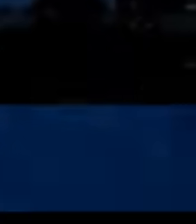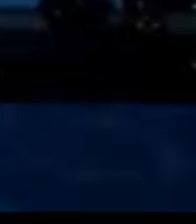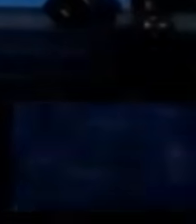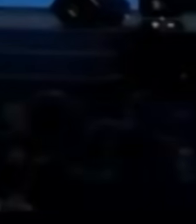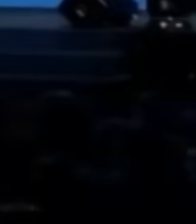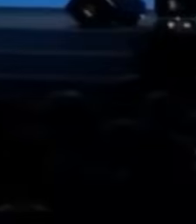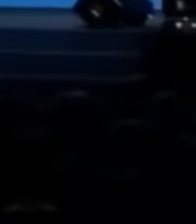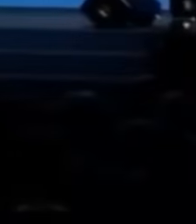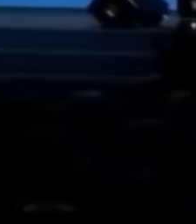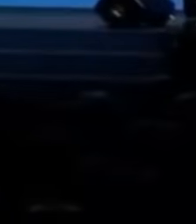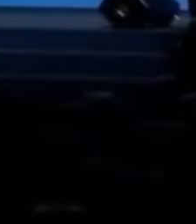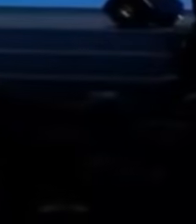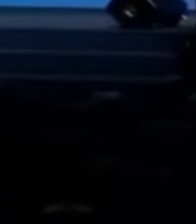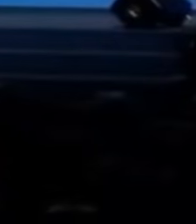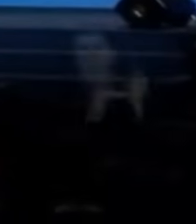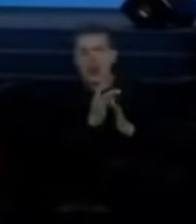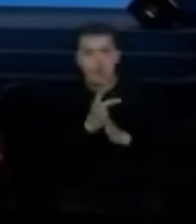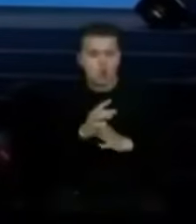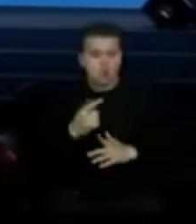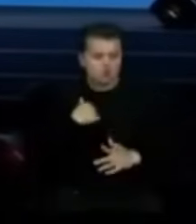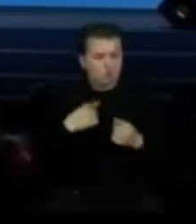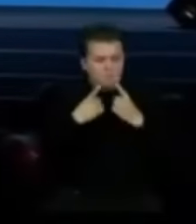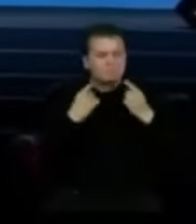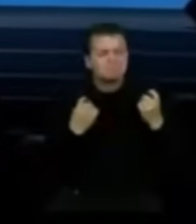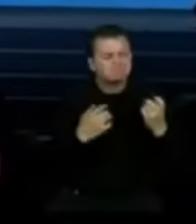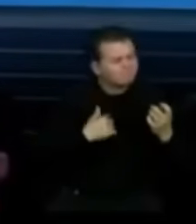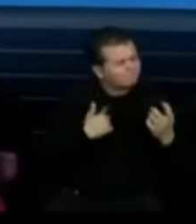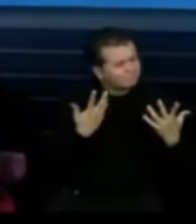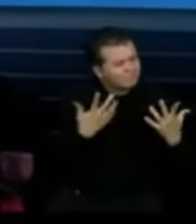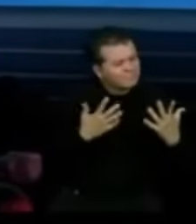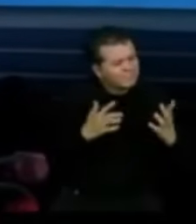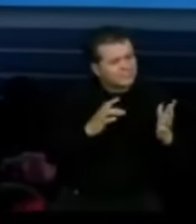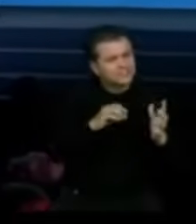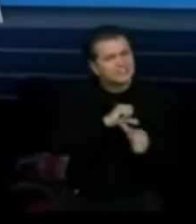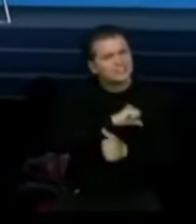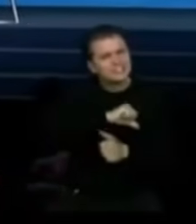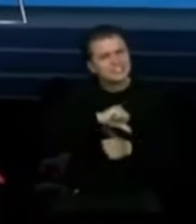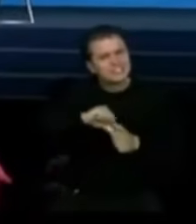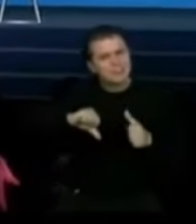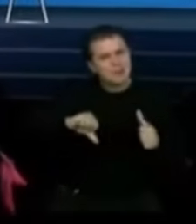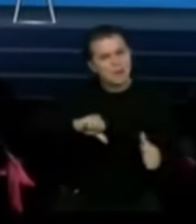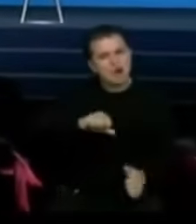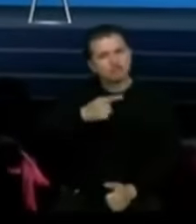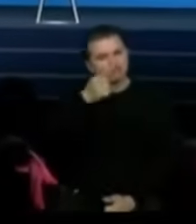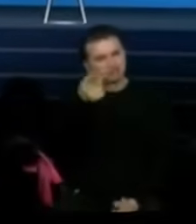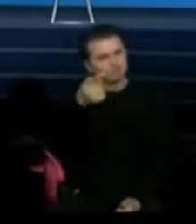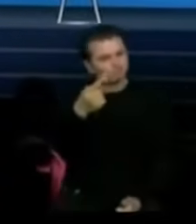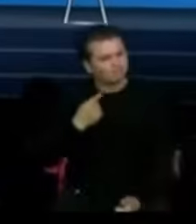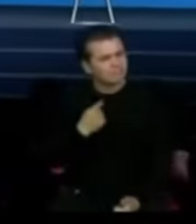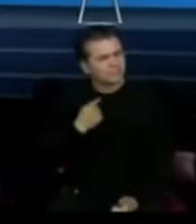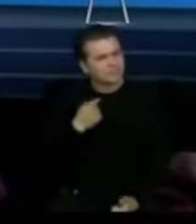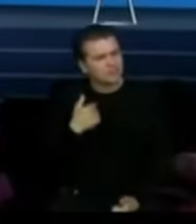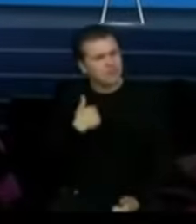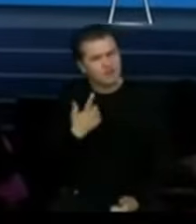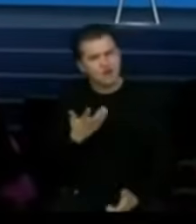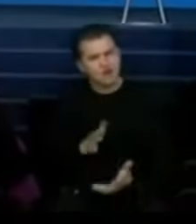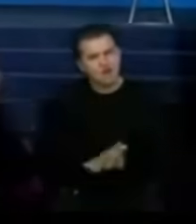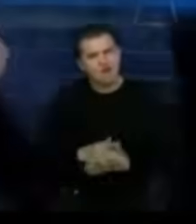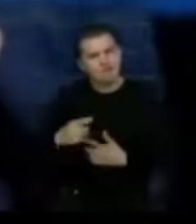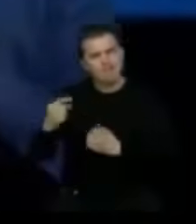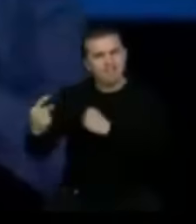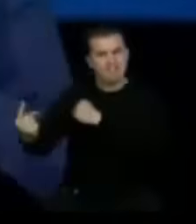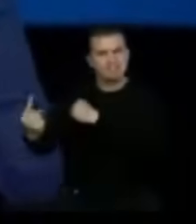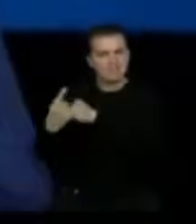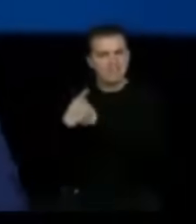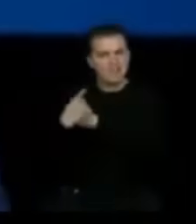ese castigo, Él se hizo pecado en esa cruz para que tú y yo podamos ser